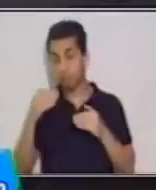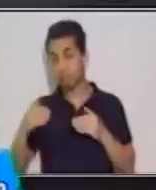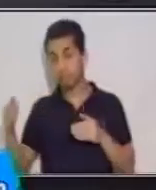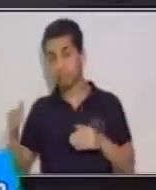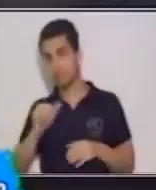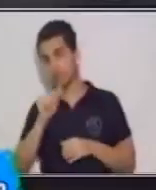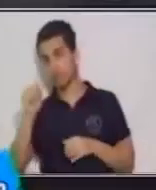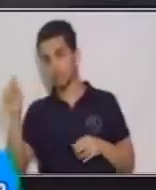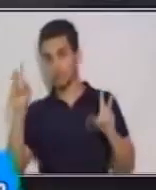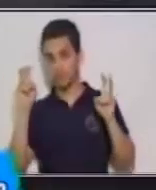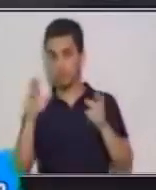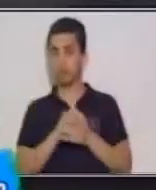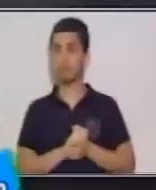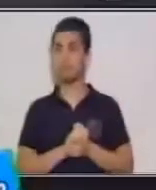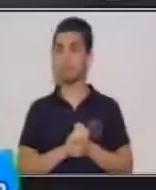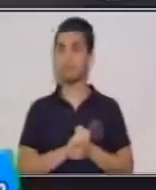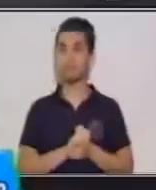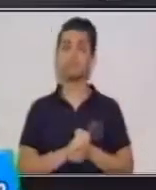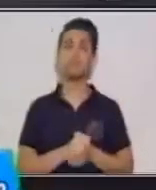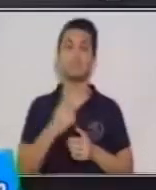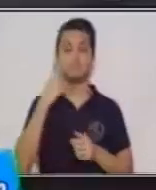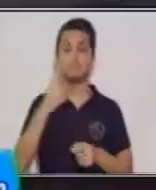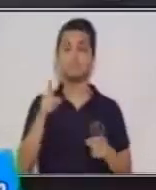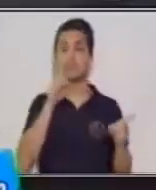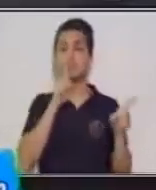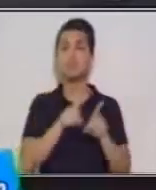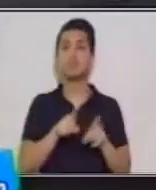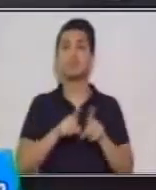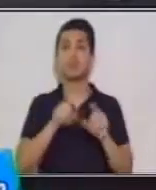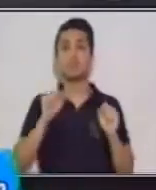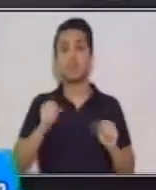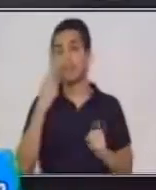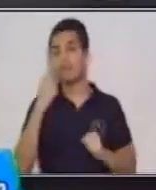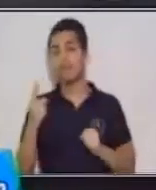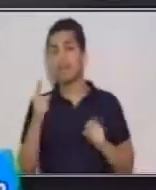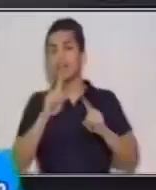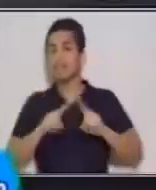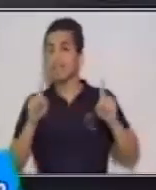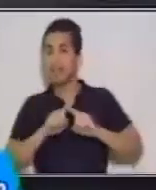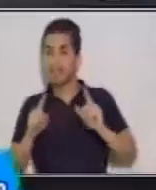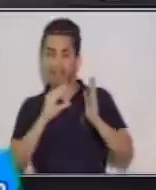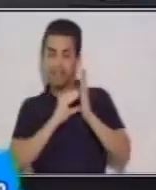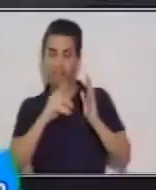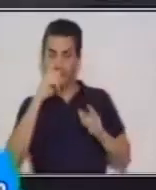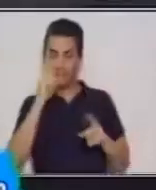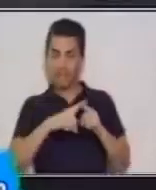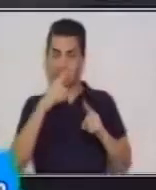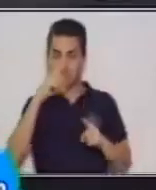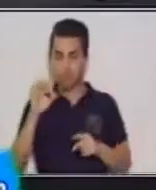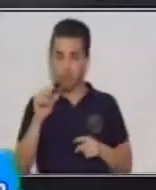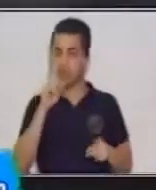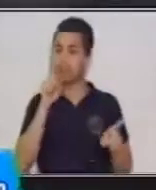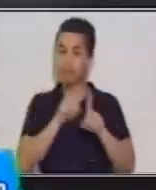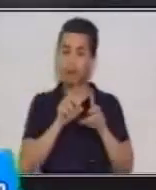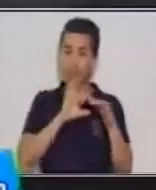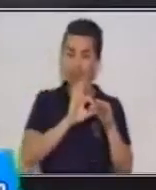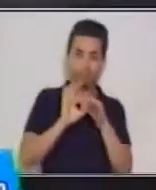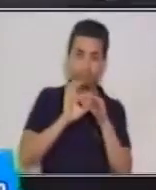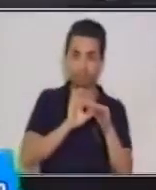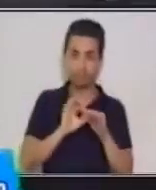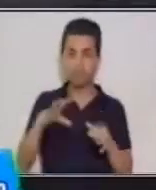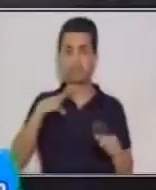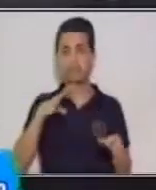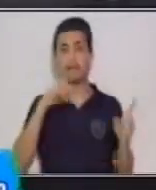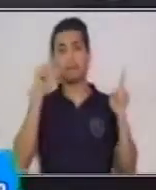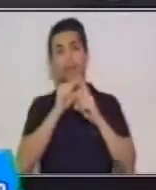otro. Quiere decir también que podemos ver distintos textos que los van relacionando porque tienen